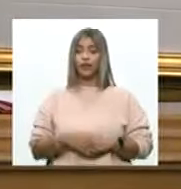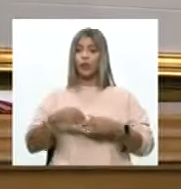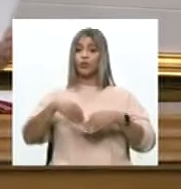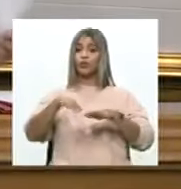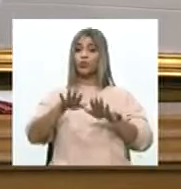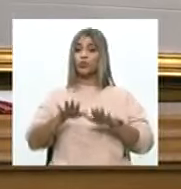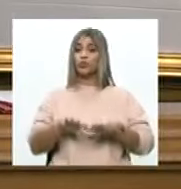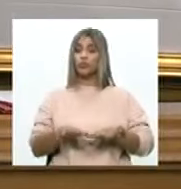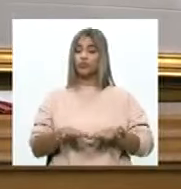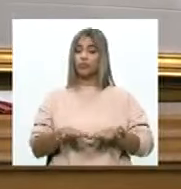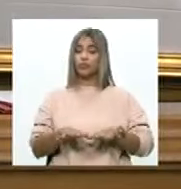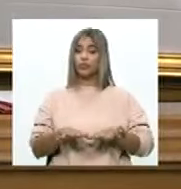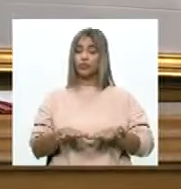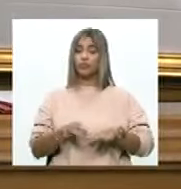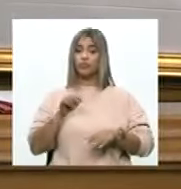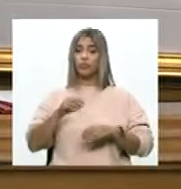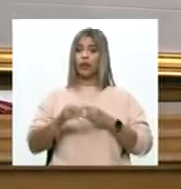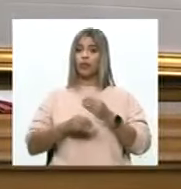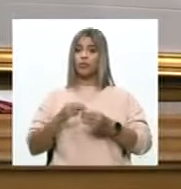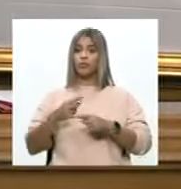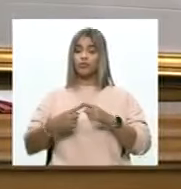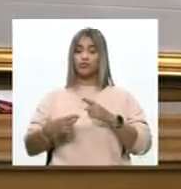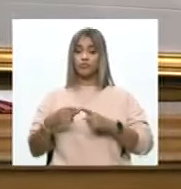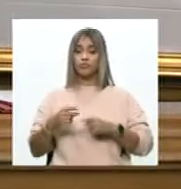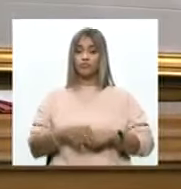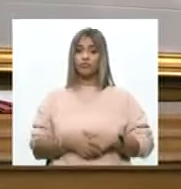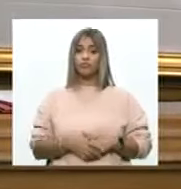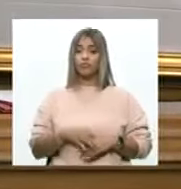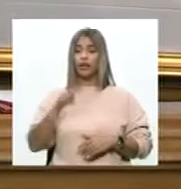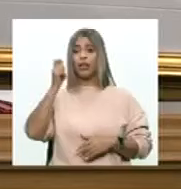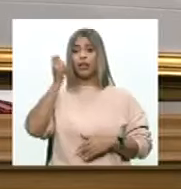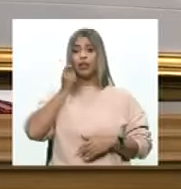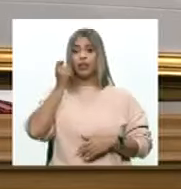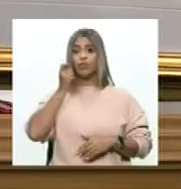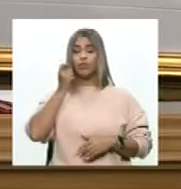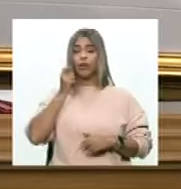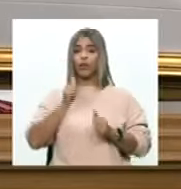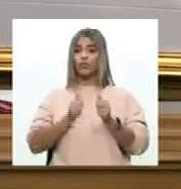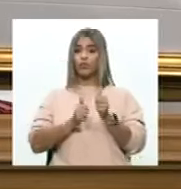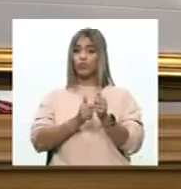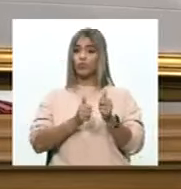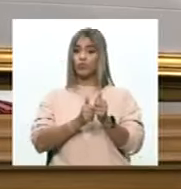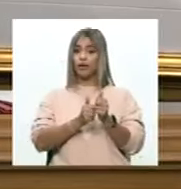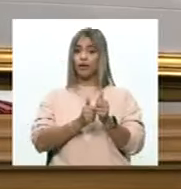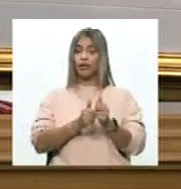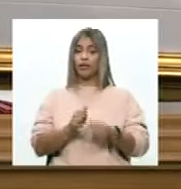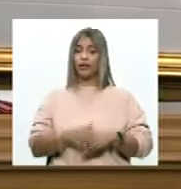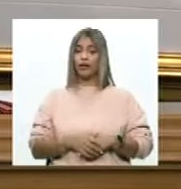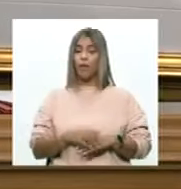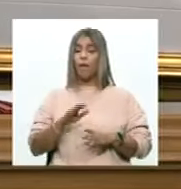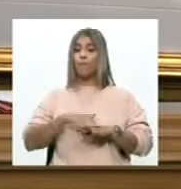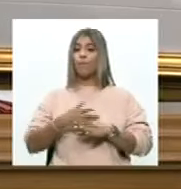suspendió de sus funciones como diputado suplente por haber